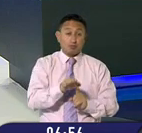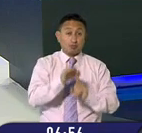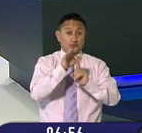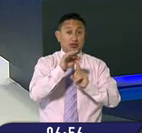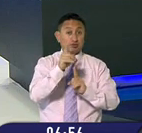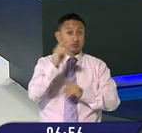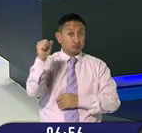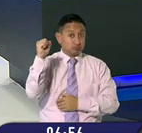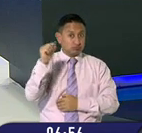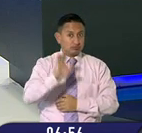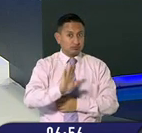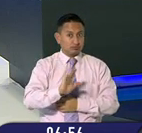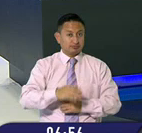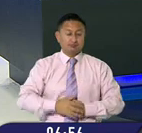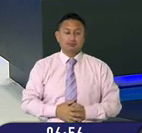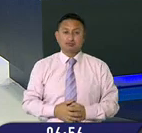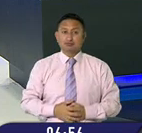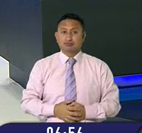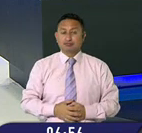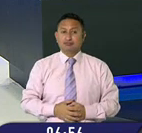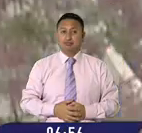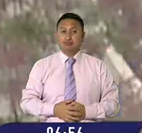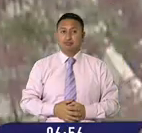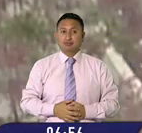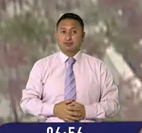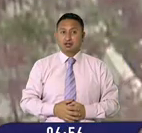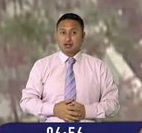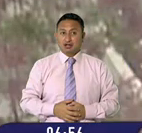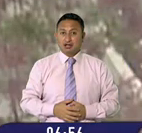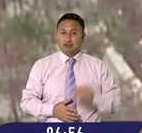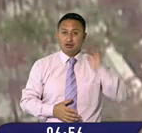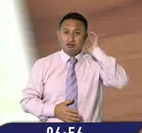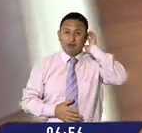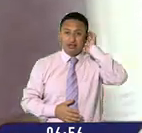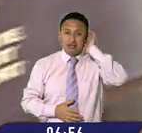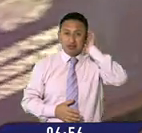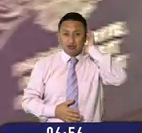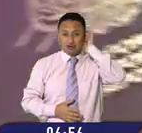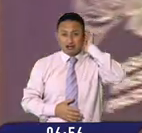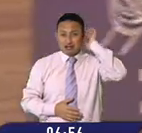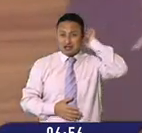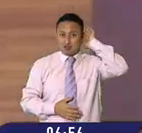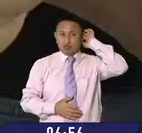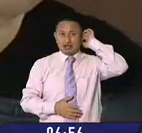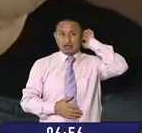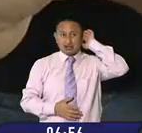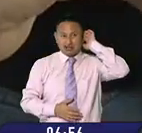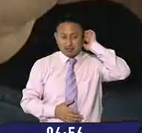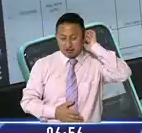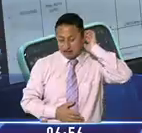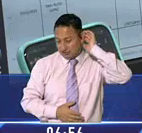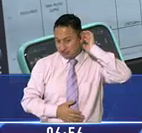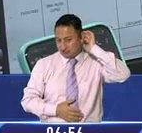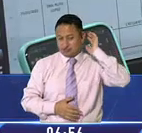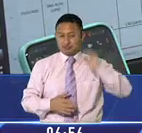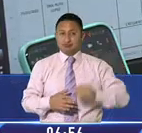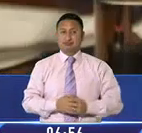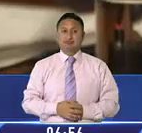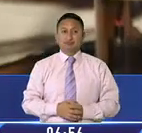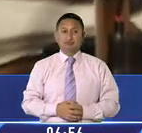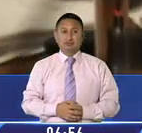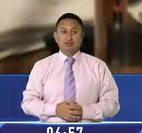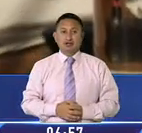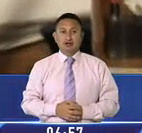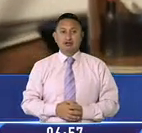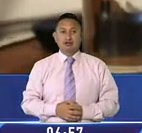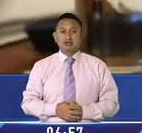Veamos. Sin especificar datos de las personas a quienes fueron retiradas las visas ni el número, la Embajada de Estados Unidos en